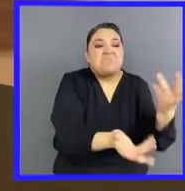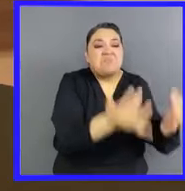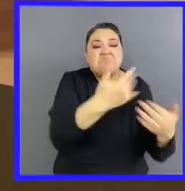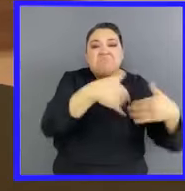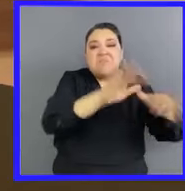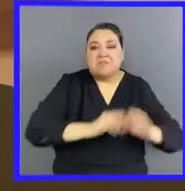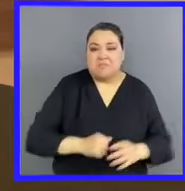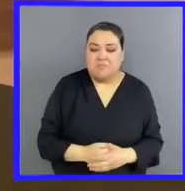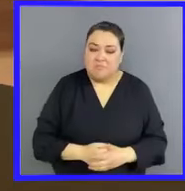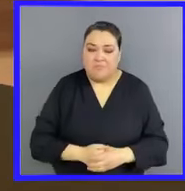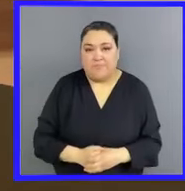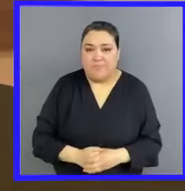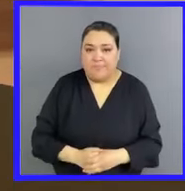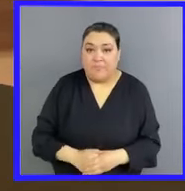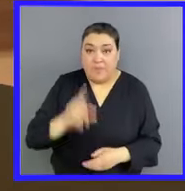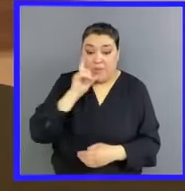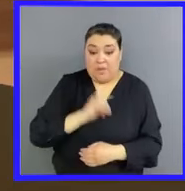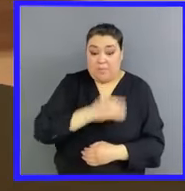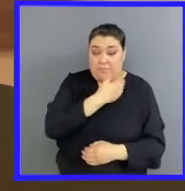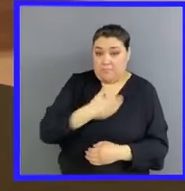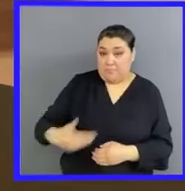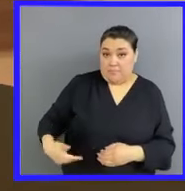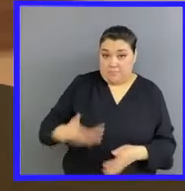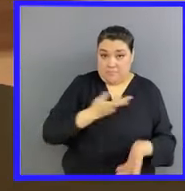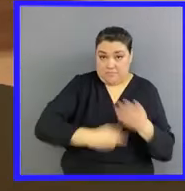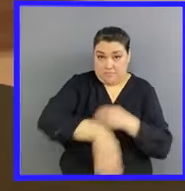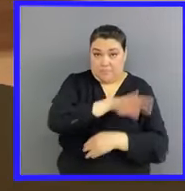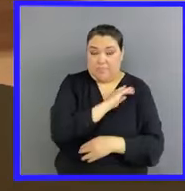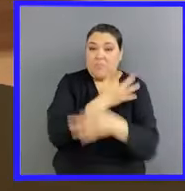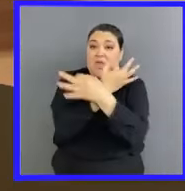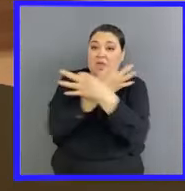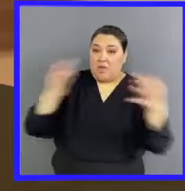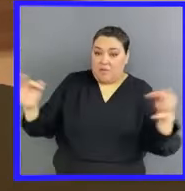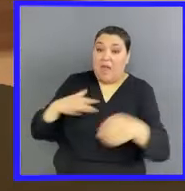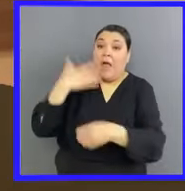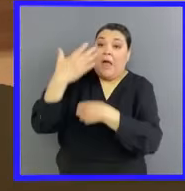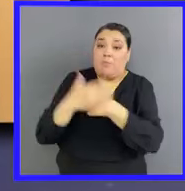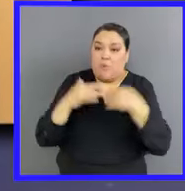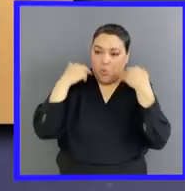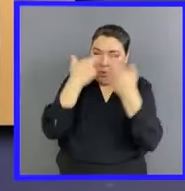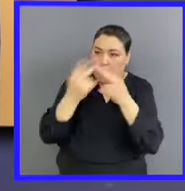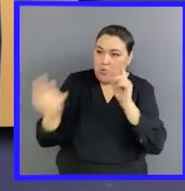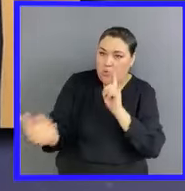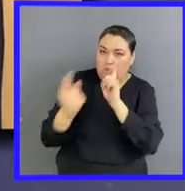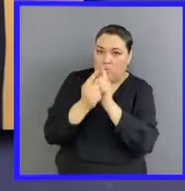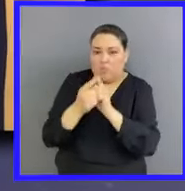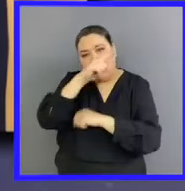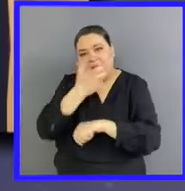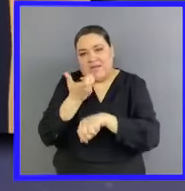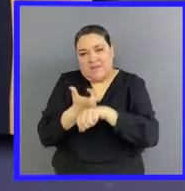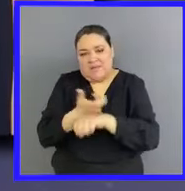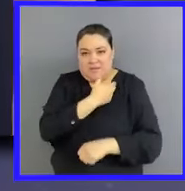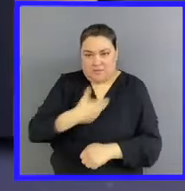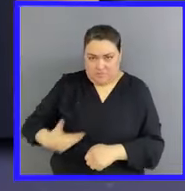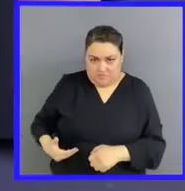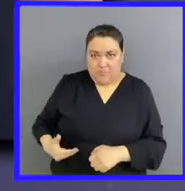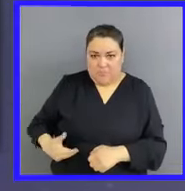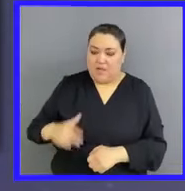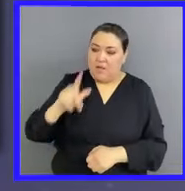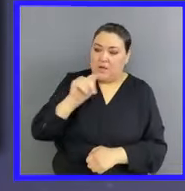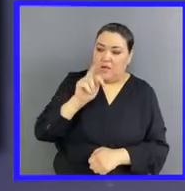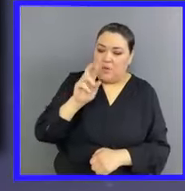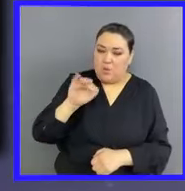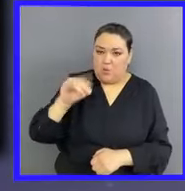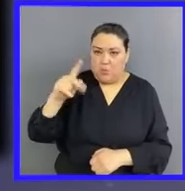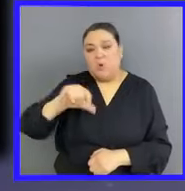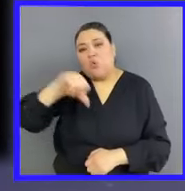La presidenta Claudia Sheinbaum confirmó que sostendrá una reunión con el presidente de Estados Unidos, Donald Trump, y el primer ministro de Canadá,